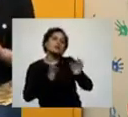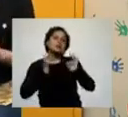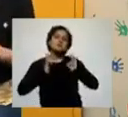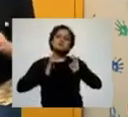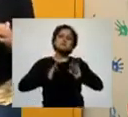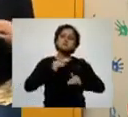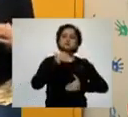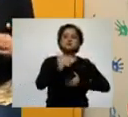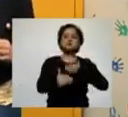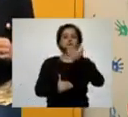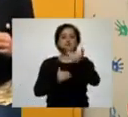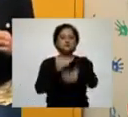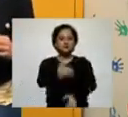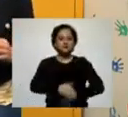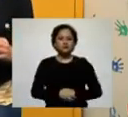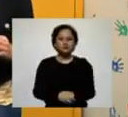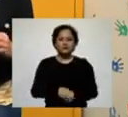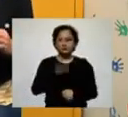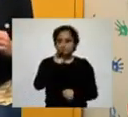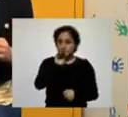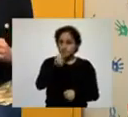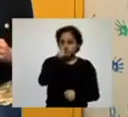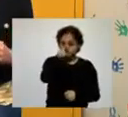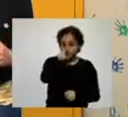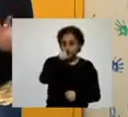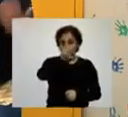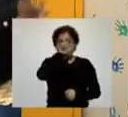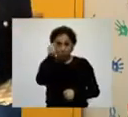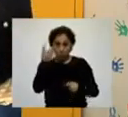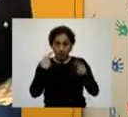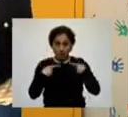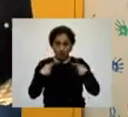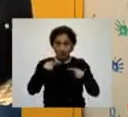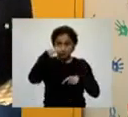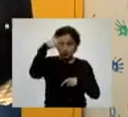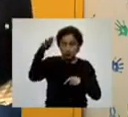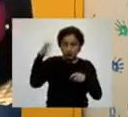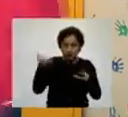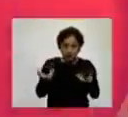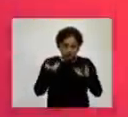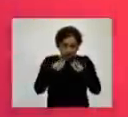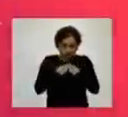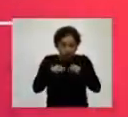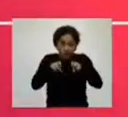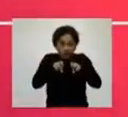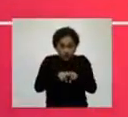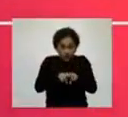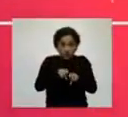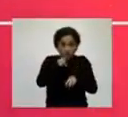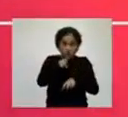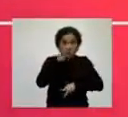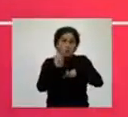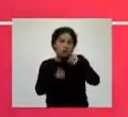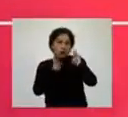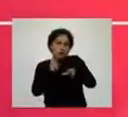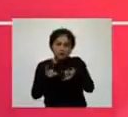ritmo. Platica con la persona que te acompaña sobre qué trató la historia.